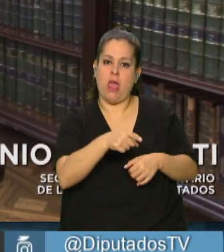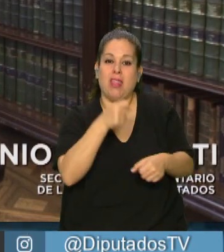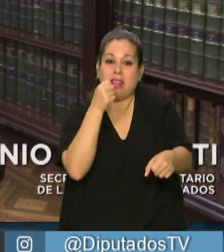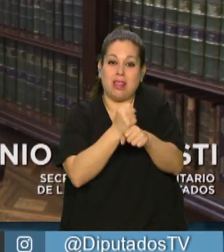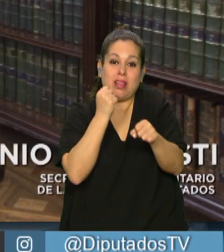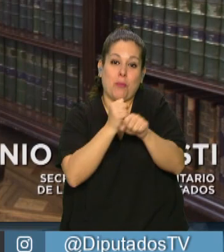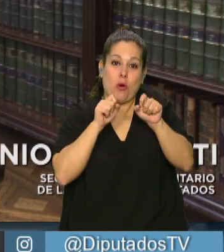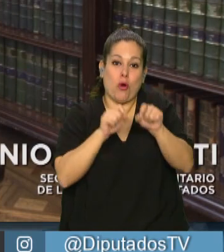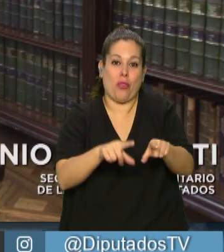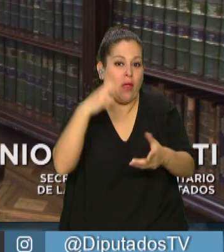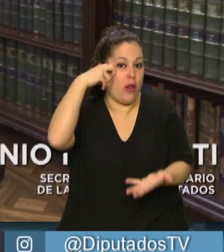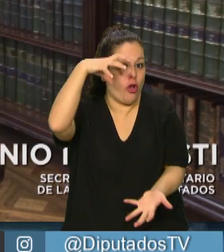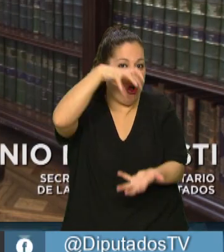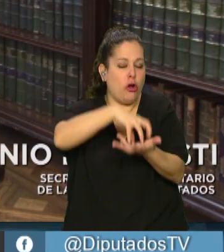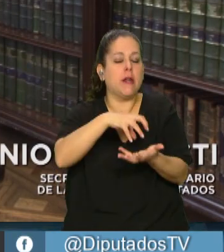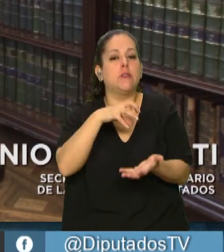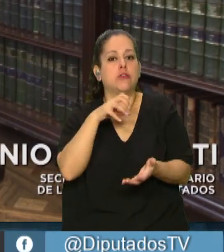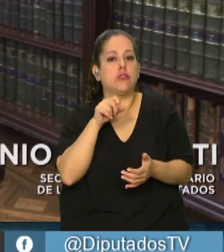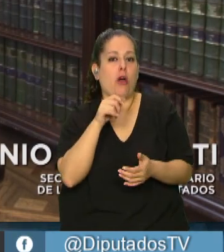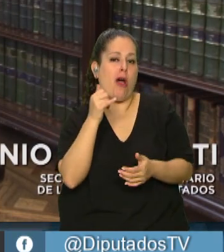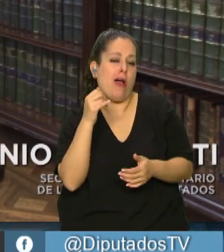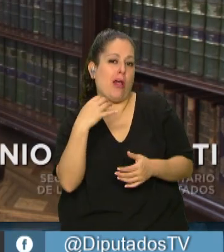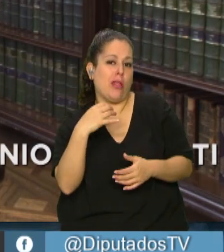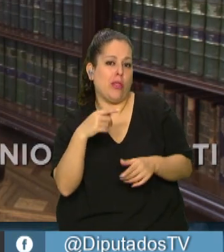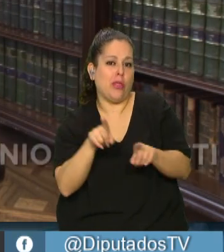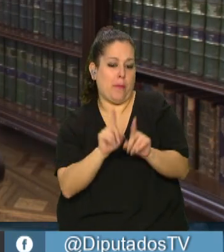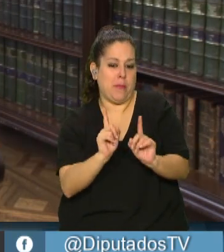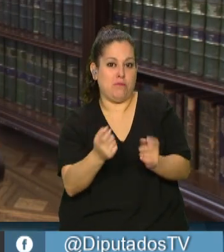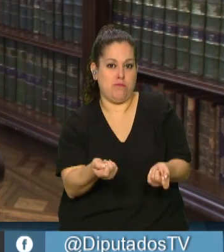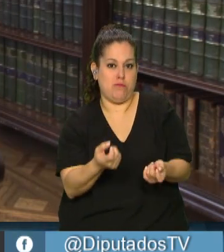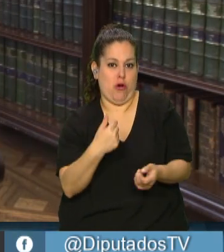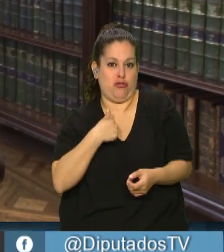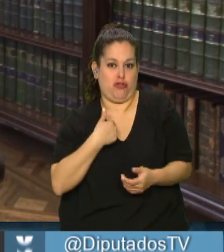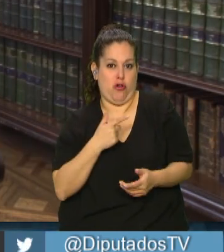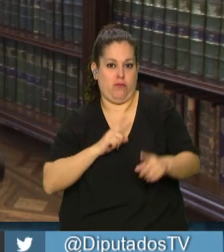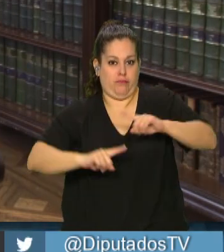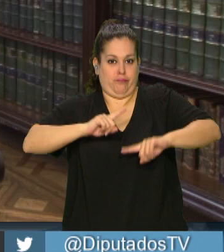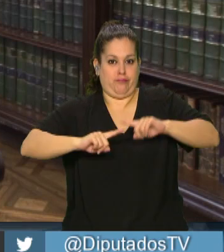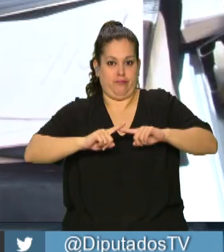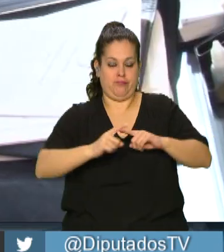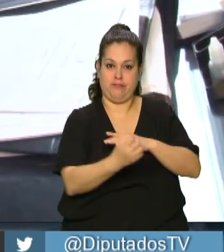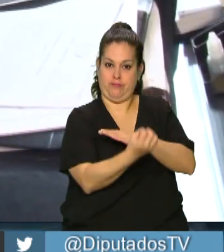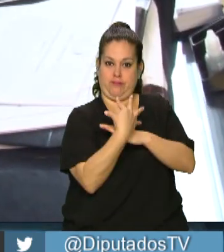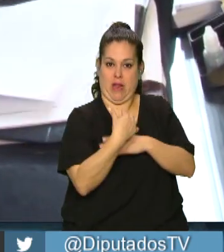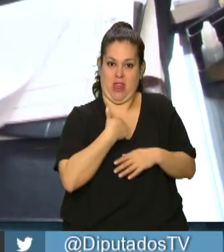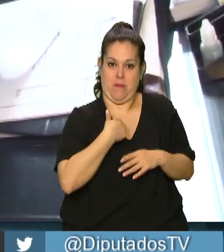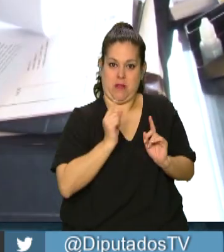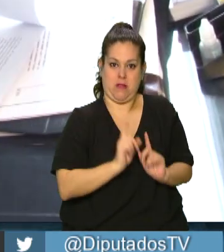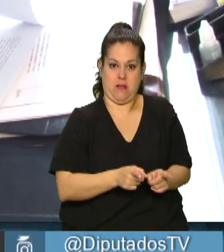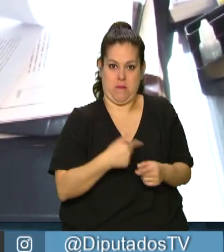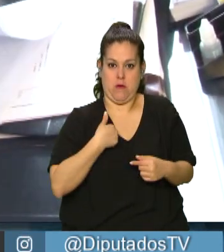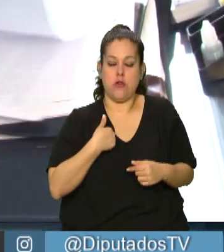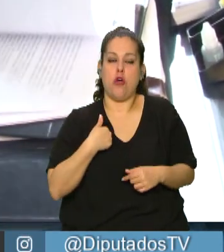está en alguna de las direcciones que de mí dependen. la tarea mía es